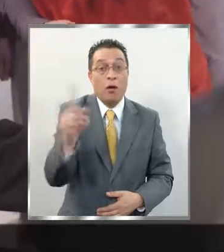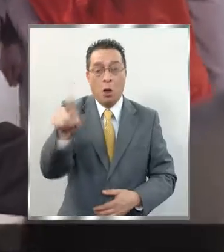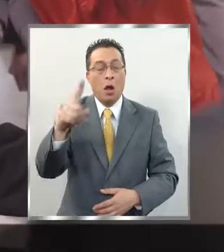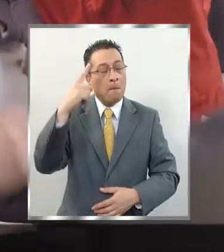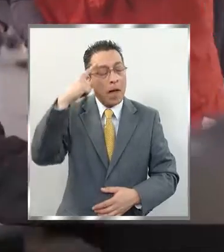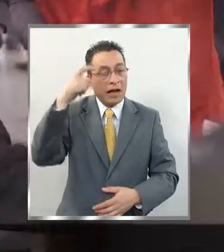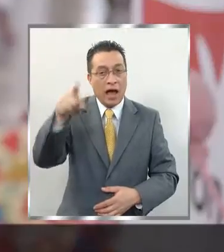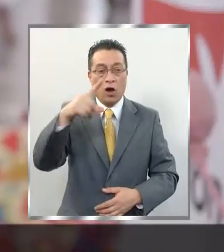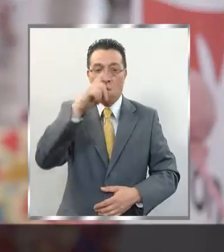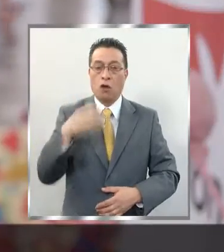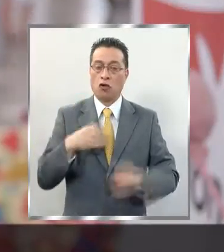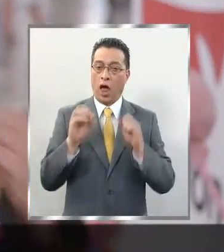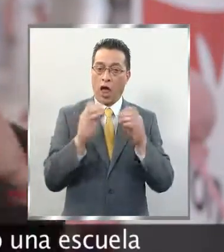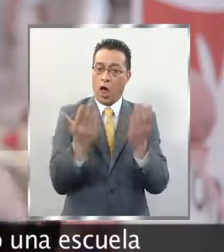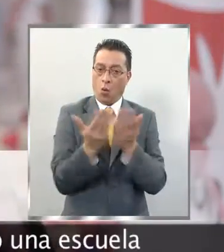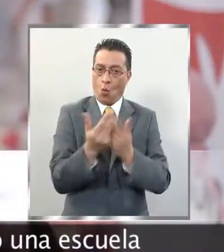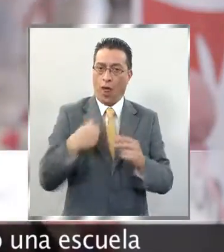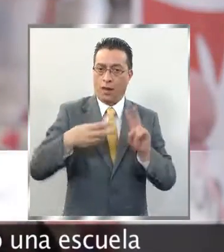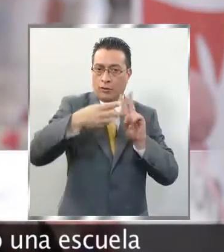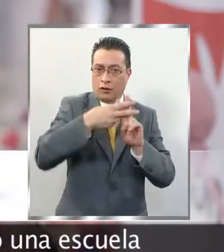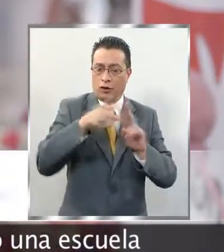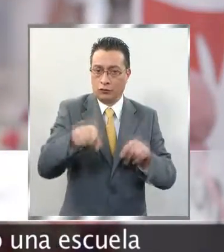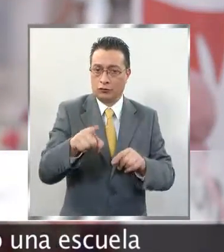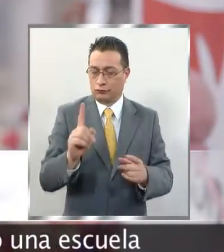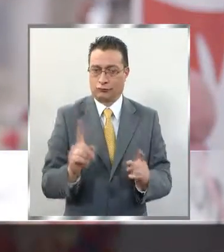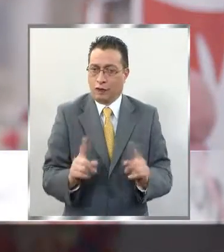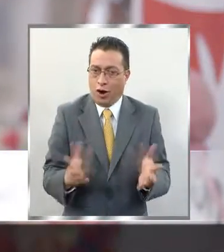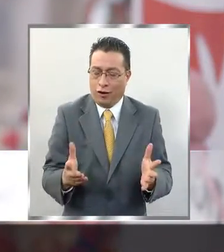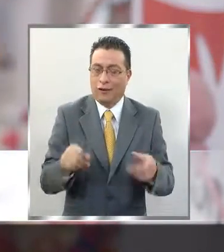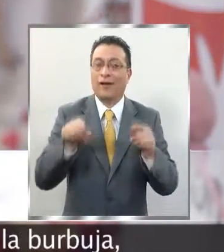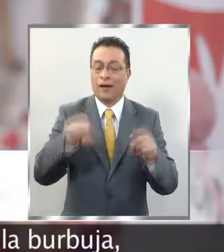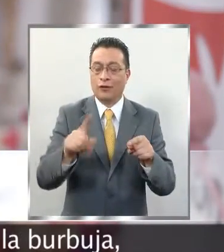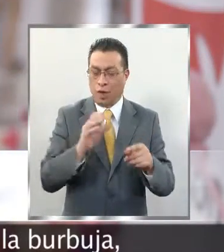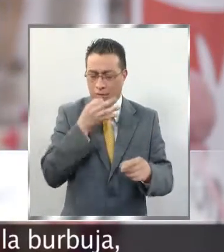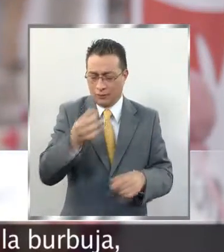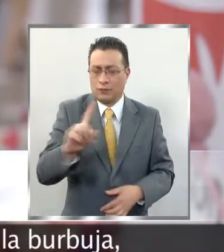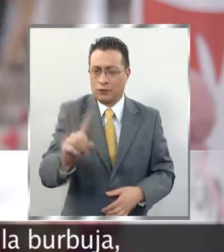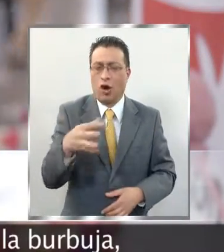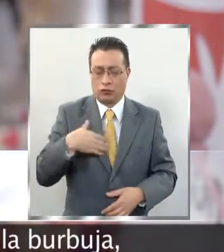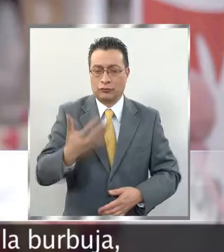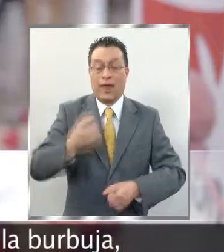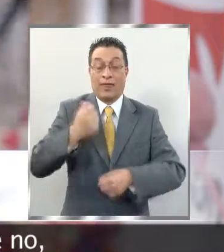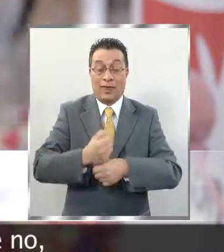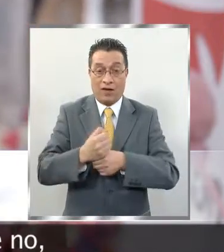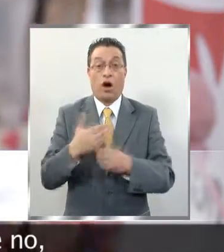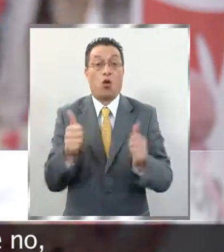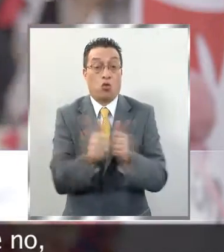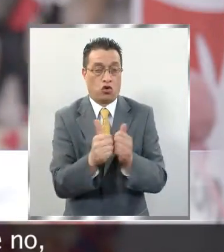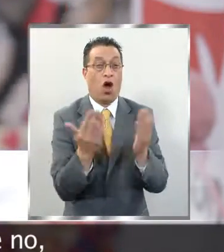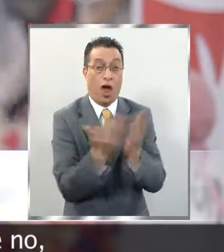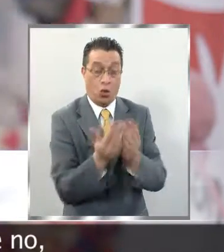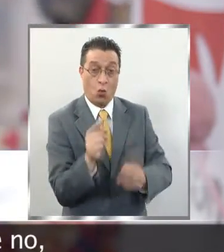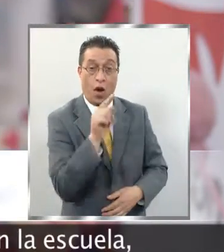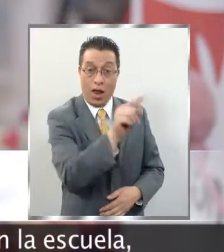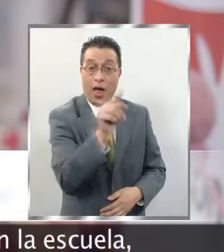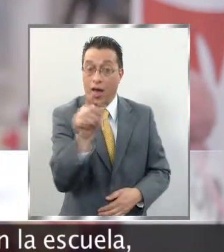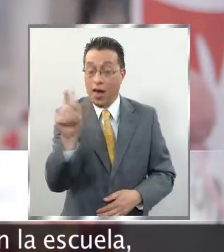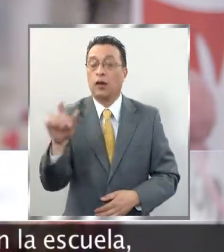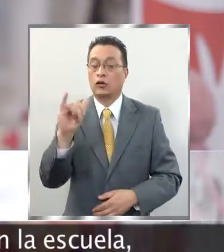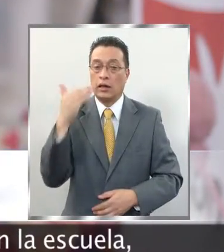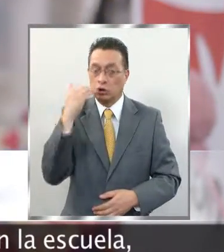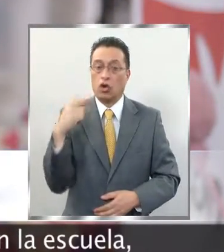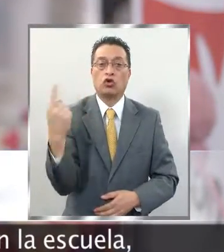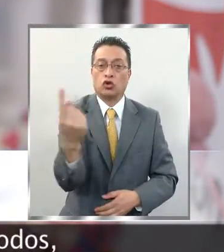no saben, ellos creen que tenemos como una escuela en la Teletón, como que están los niños en la burbuja. Pero le decimos que no, que nosotros